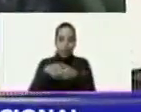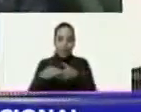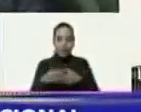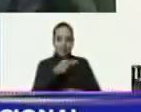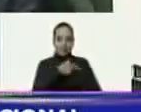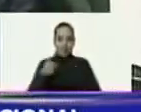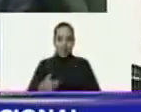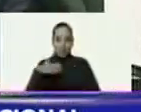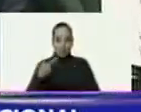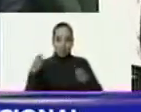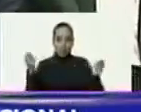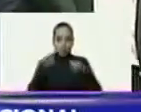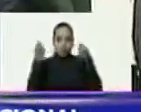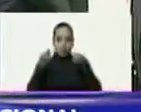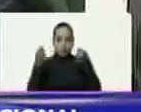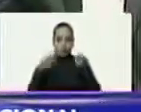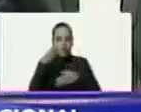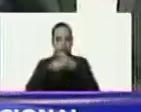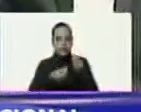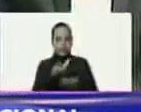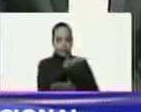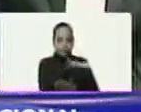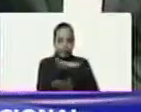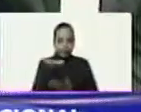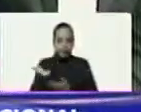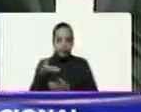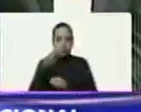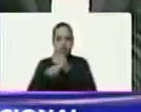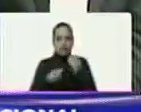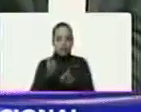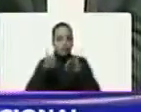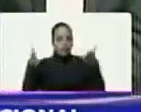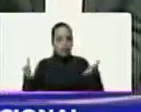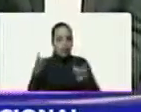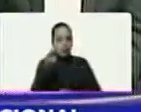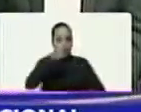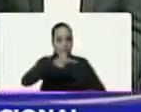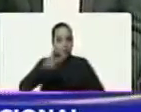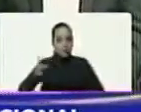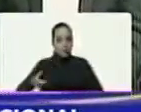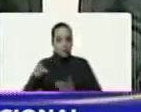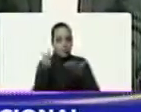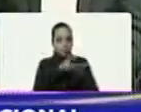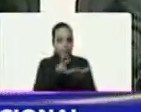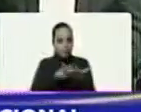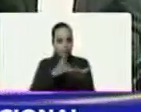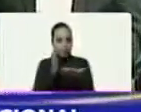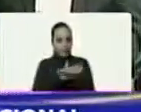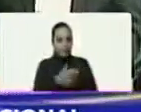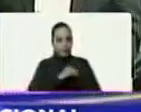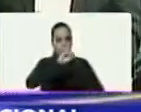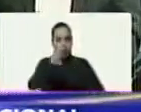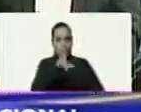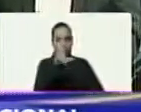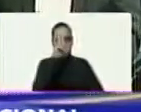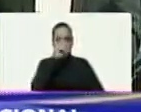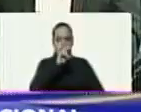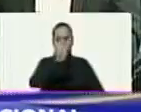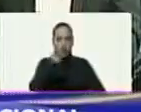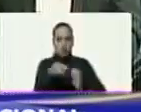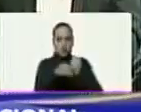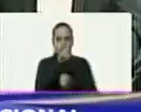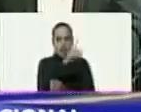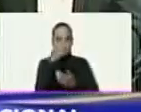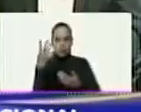publicación y distribución, obteniendo una amplia audiencia de lectores. En julio de 2014, durante